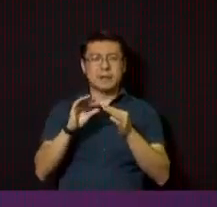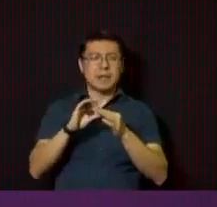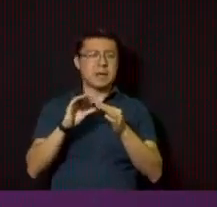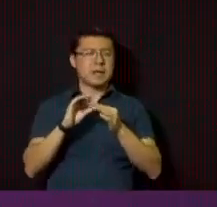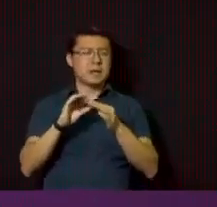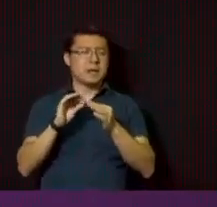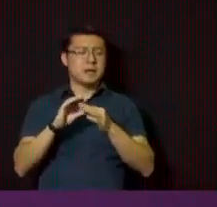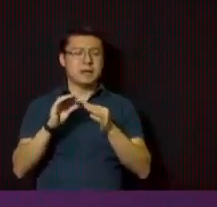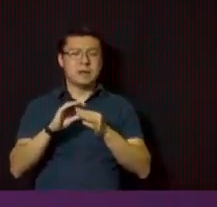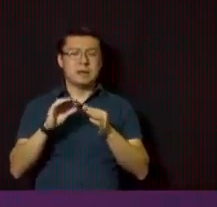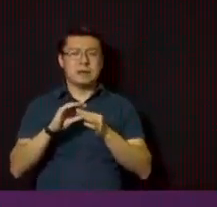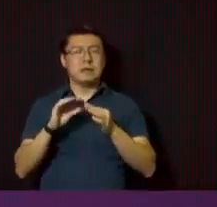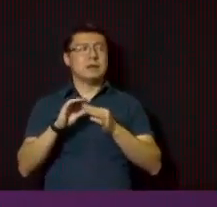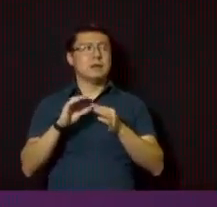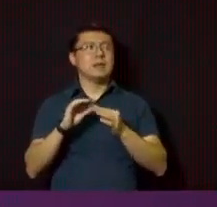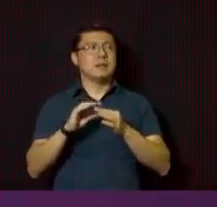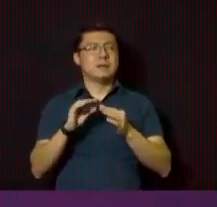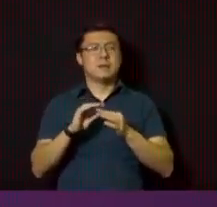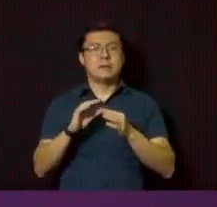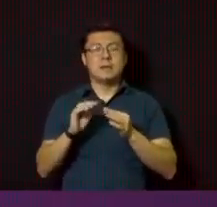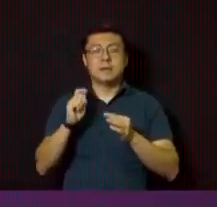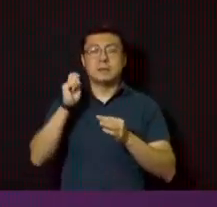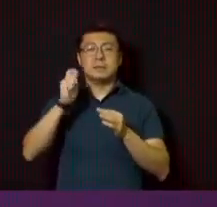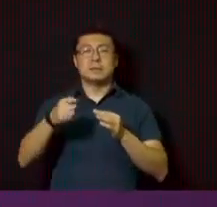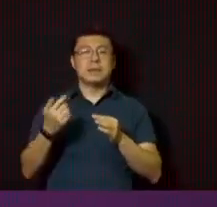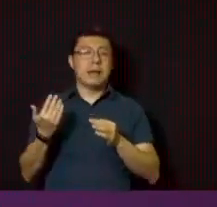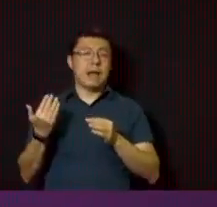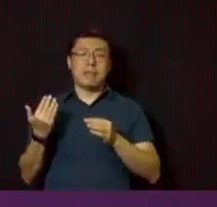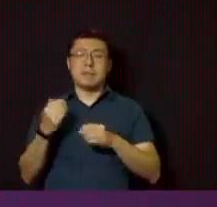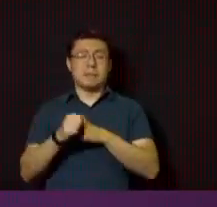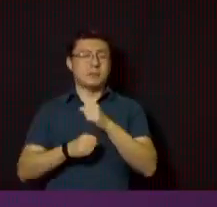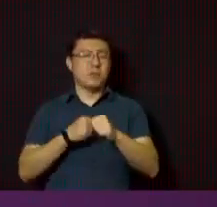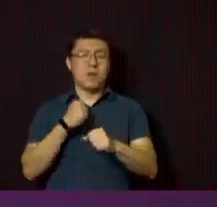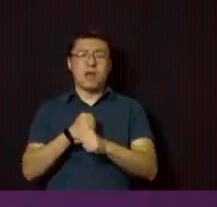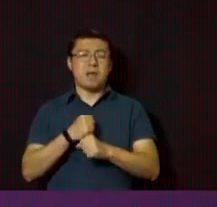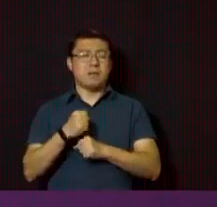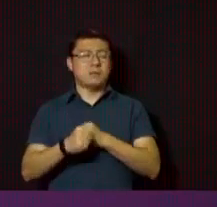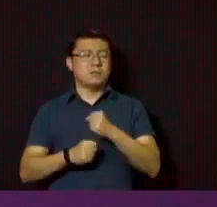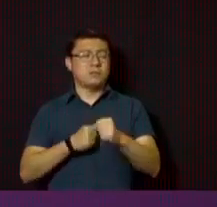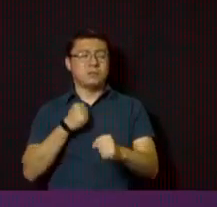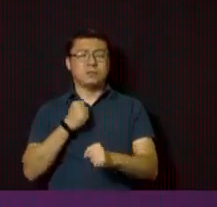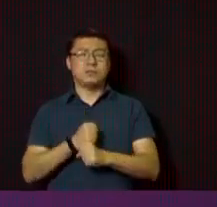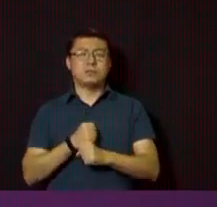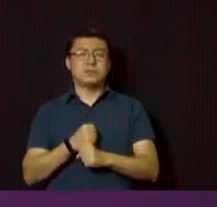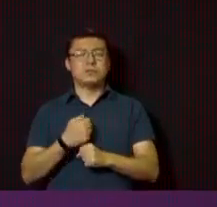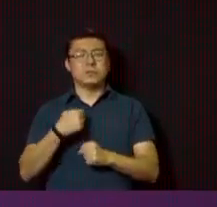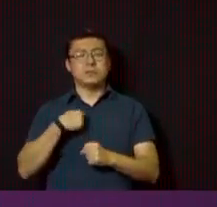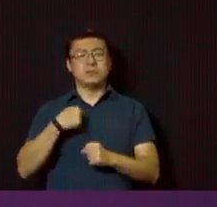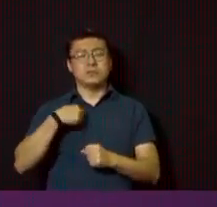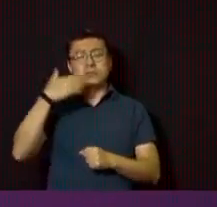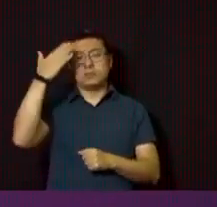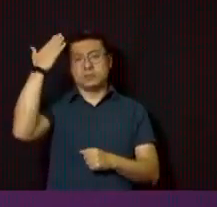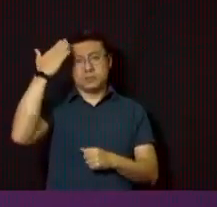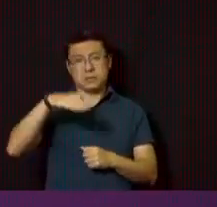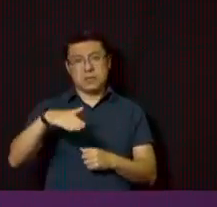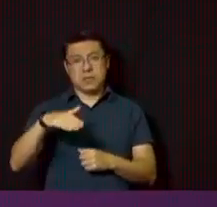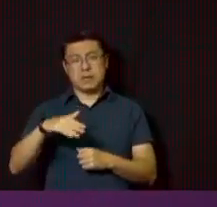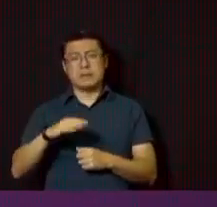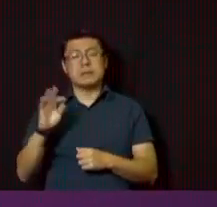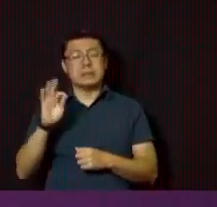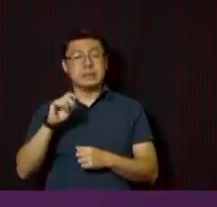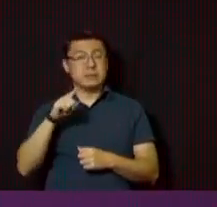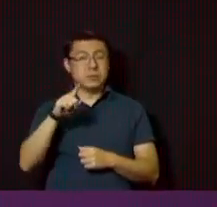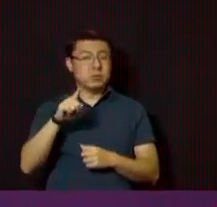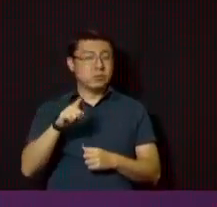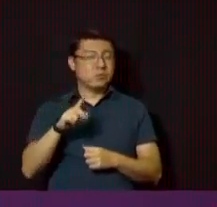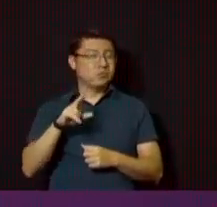compartir, Jacinto, lo que ha sido los últimos años. Porque yo sé, y a lo mejor es algo que no cuentas mucho,